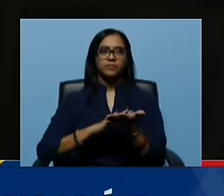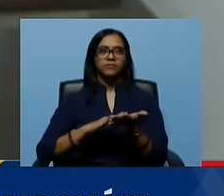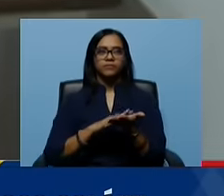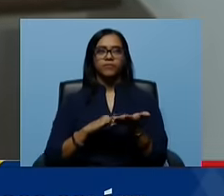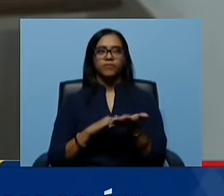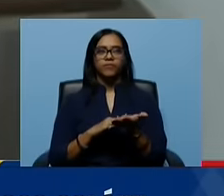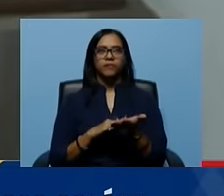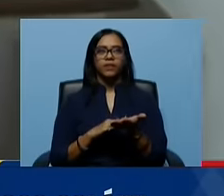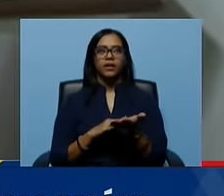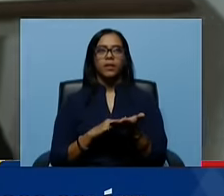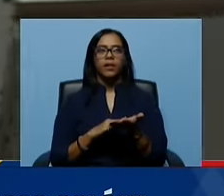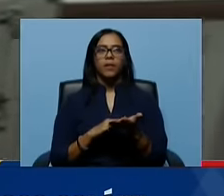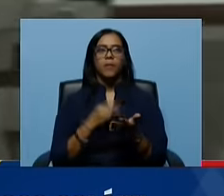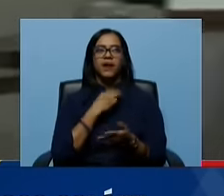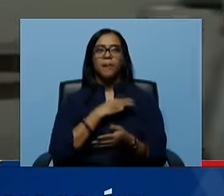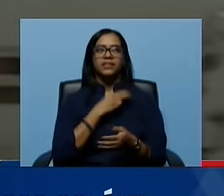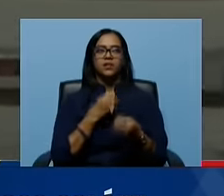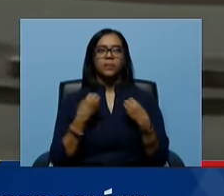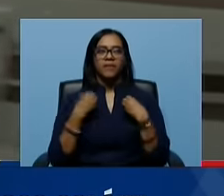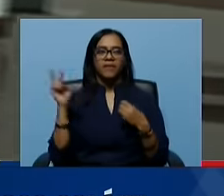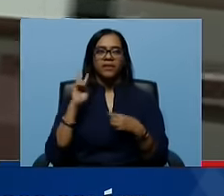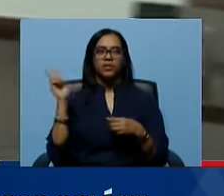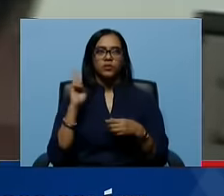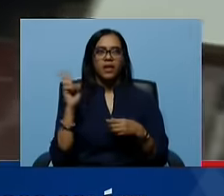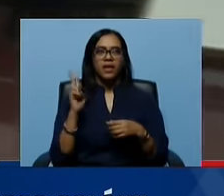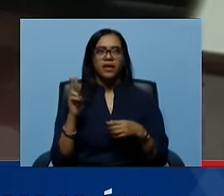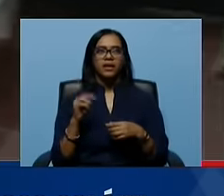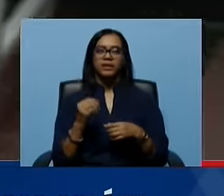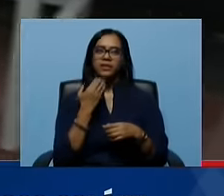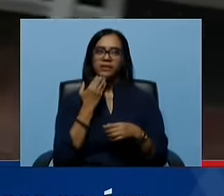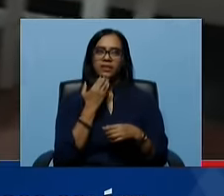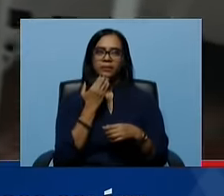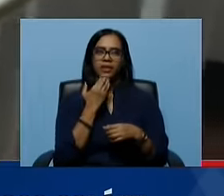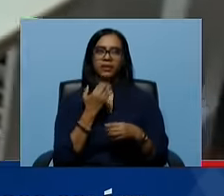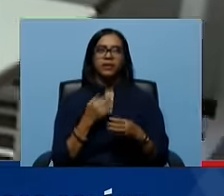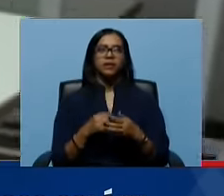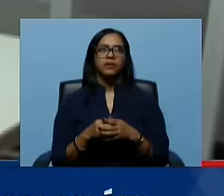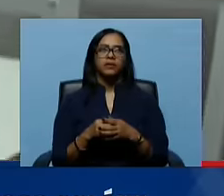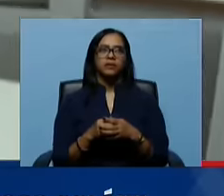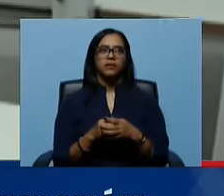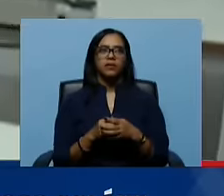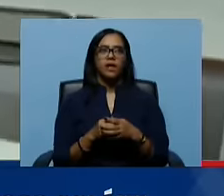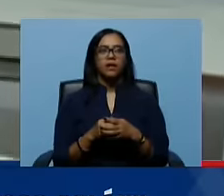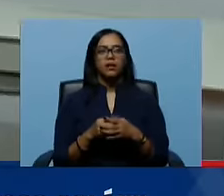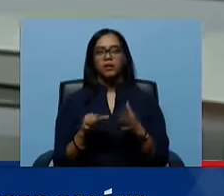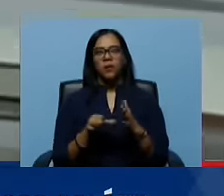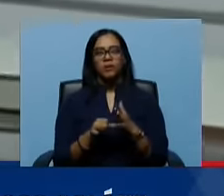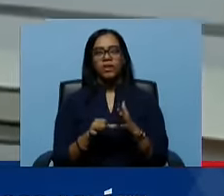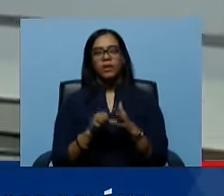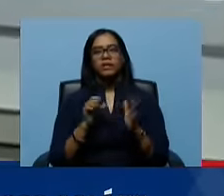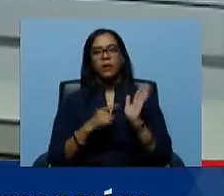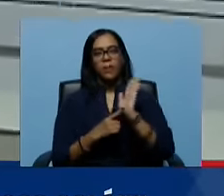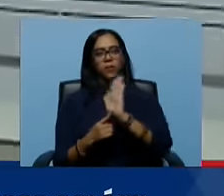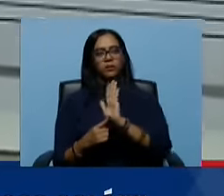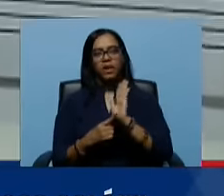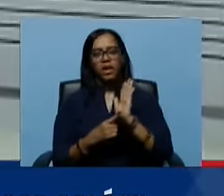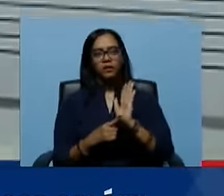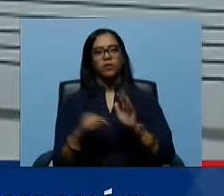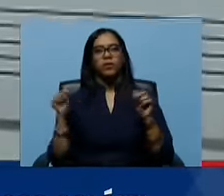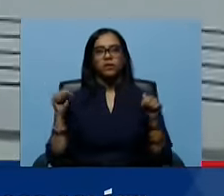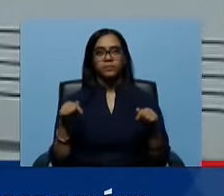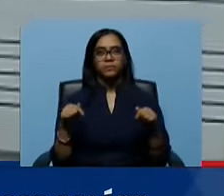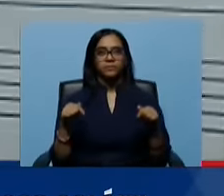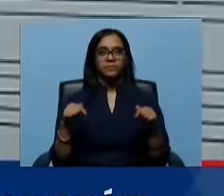recuperada por la Misión Viva Venezuela recientemente, la cual les estamos mostrando a ustedes en este